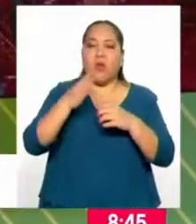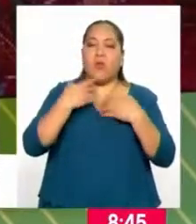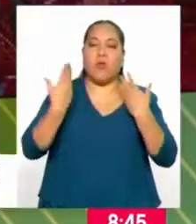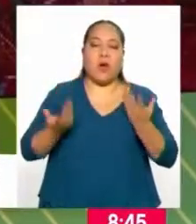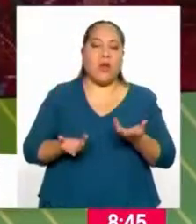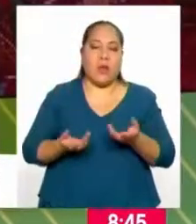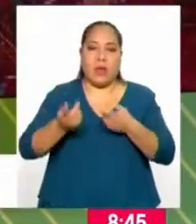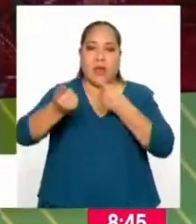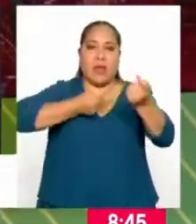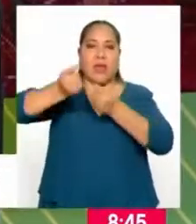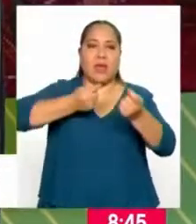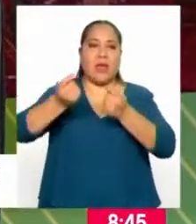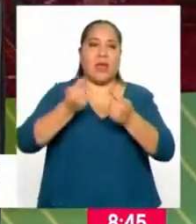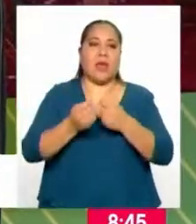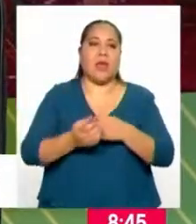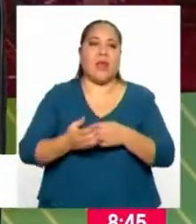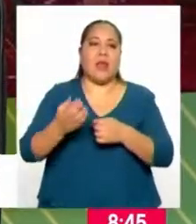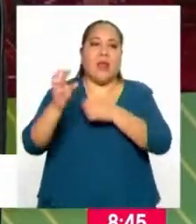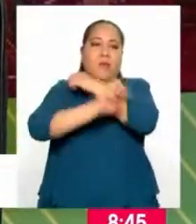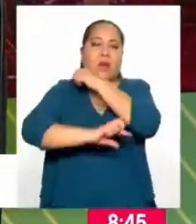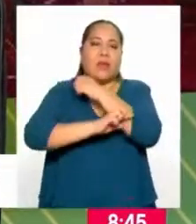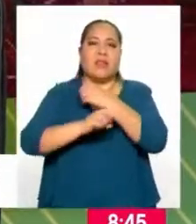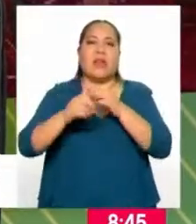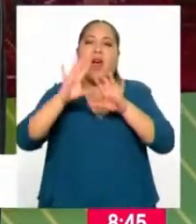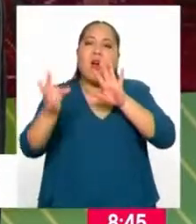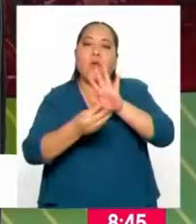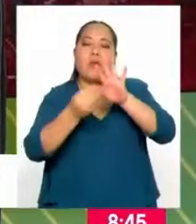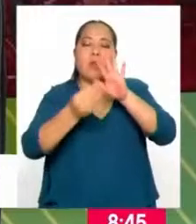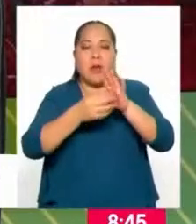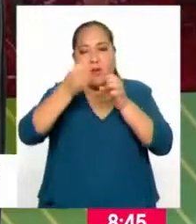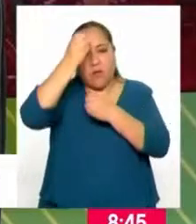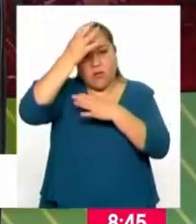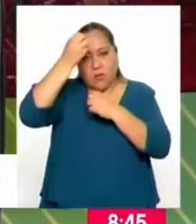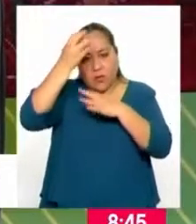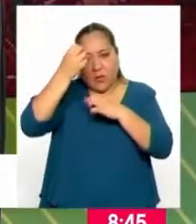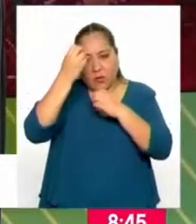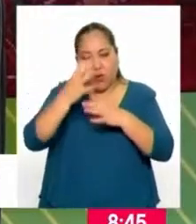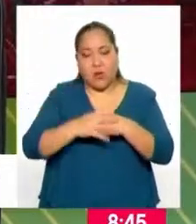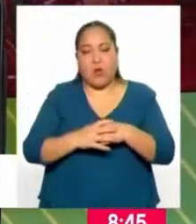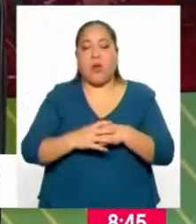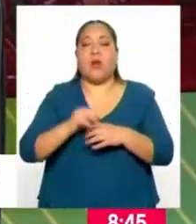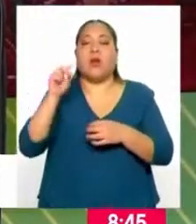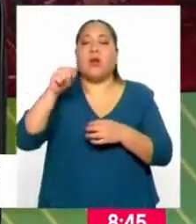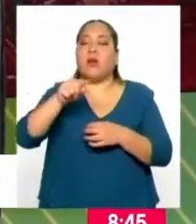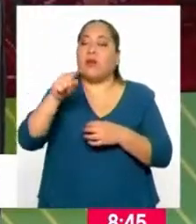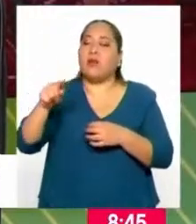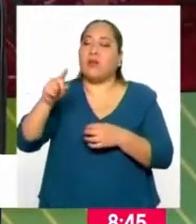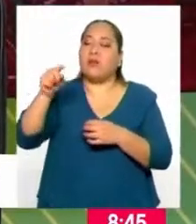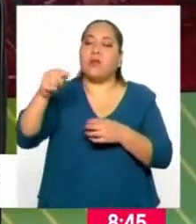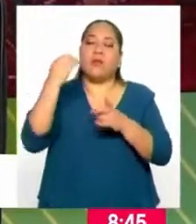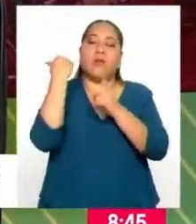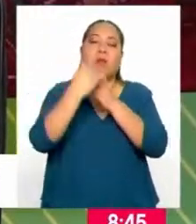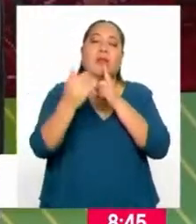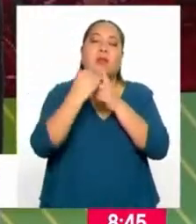convicción, como por ejemplo, datos de declaraciones de aspirantes a colaborador, por supuesto